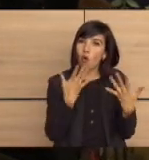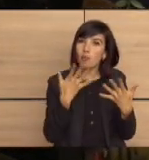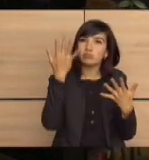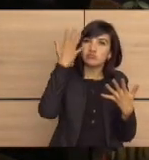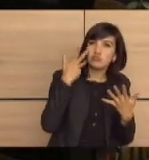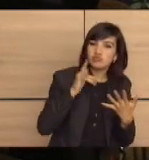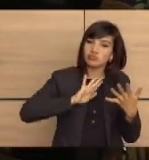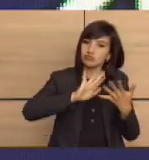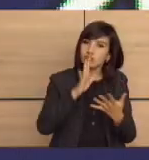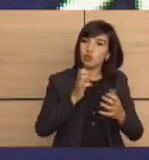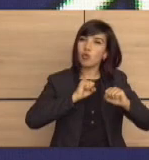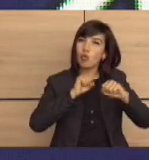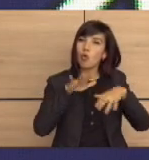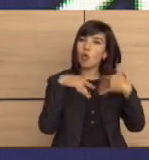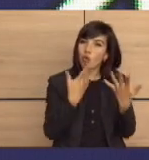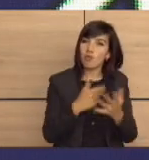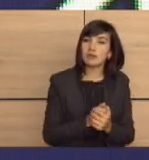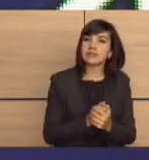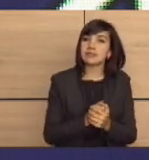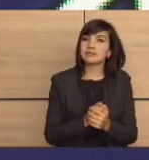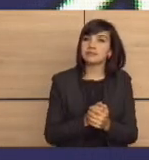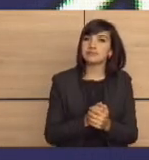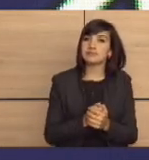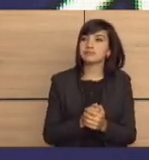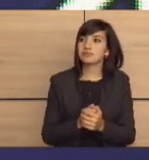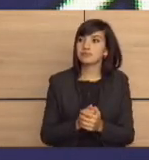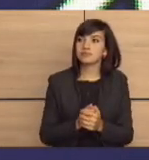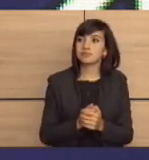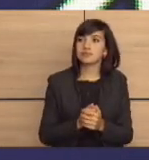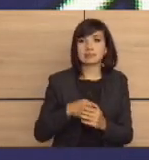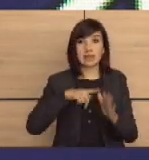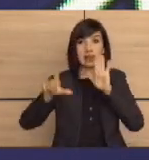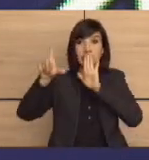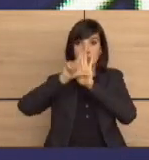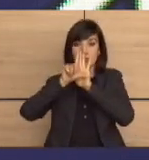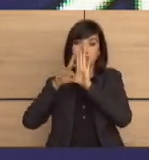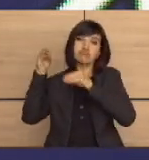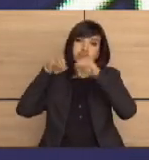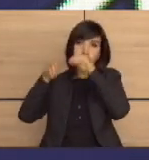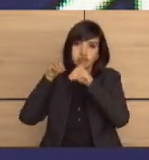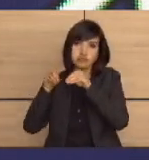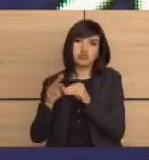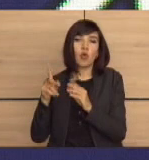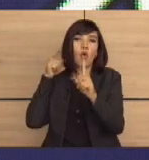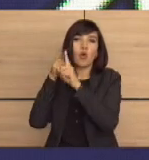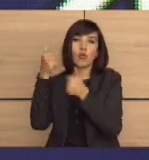porque esta ley de historia busca fortalecer la enseñanza de la historia en las